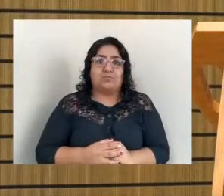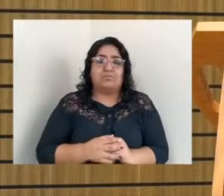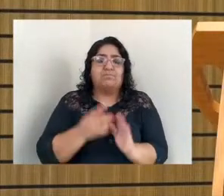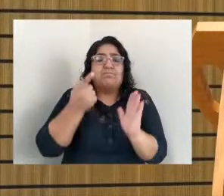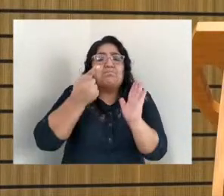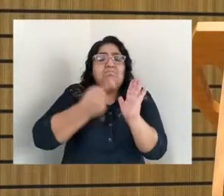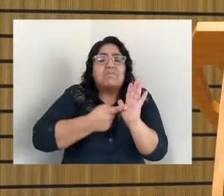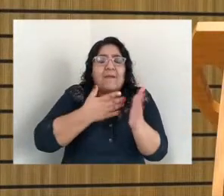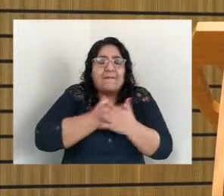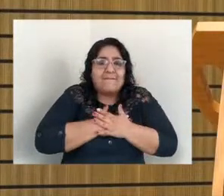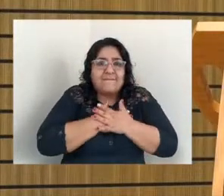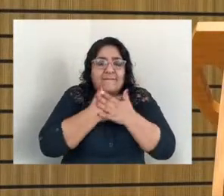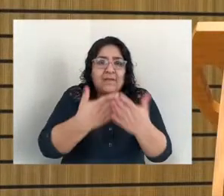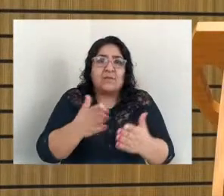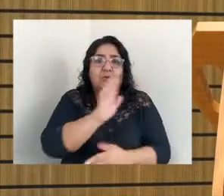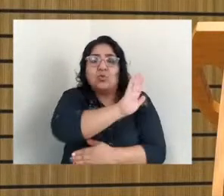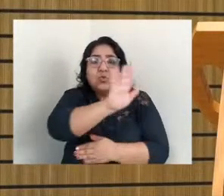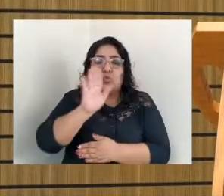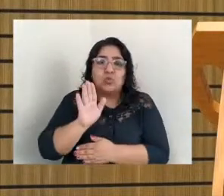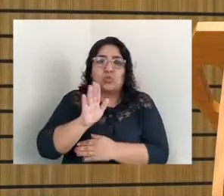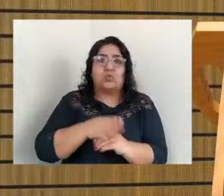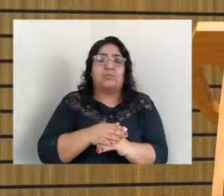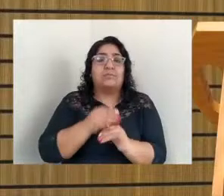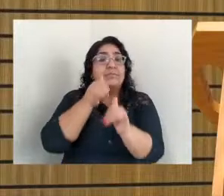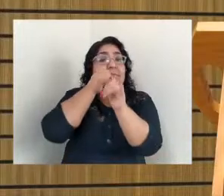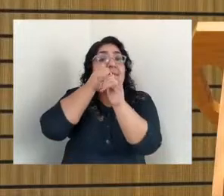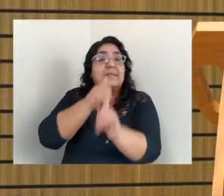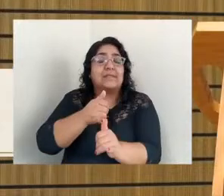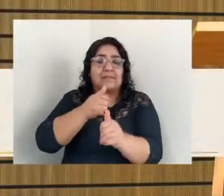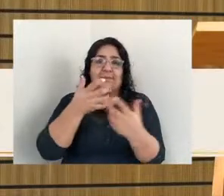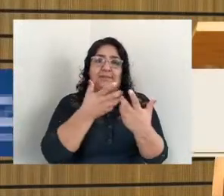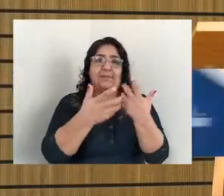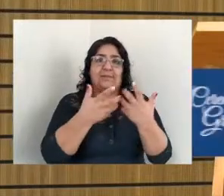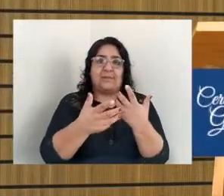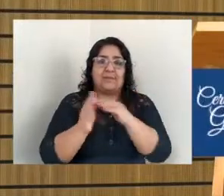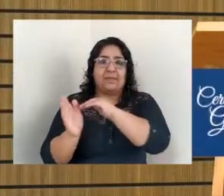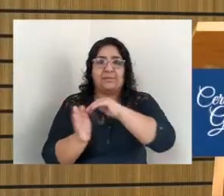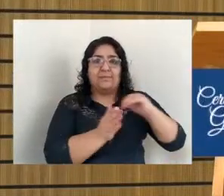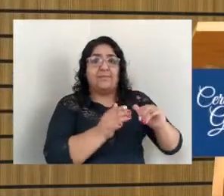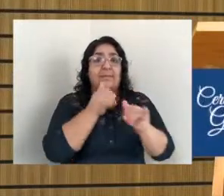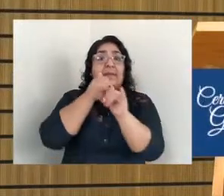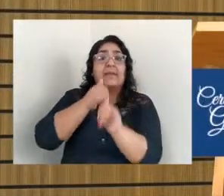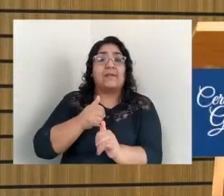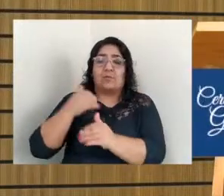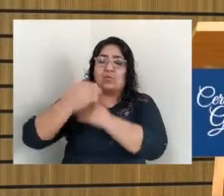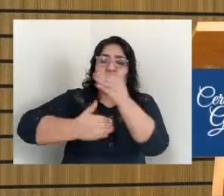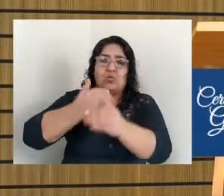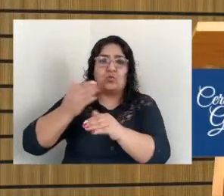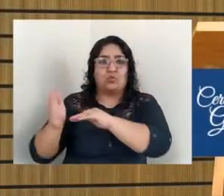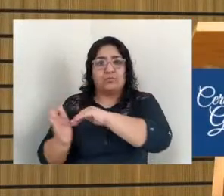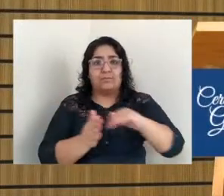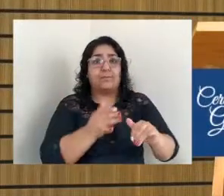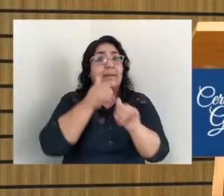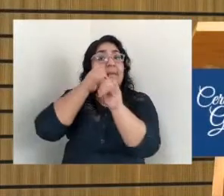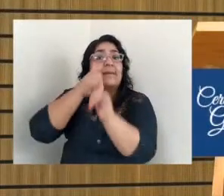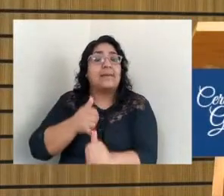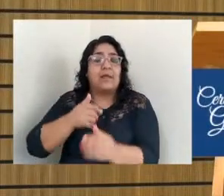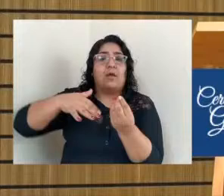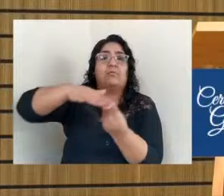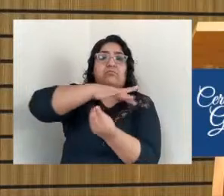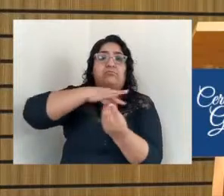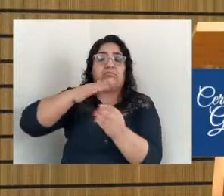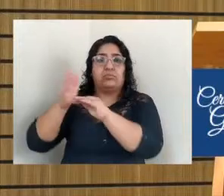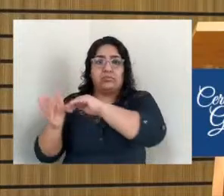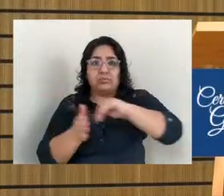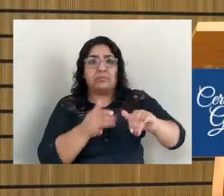mil felicitaciones para los ingenieros de sistemas, ingenieros de procesos, ingenieros ambientales,